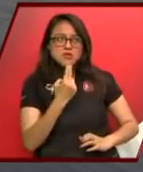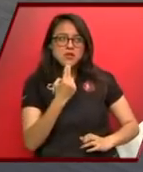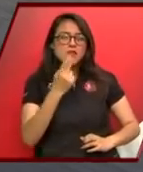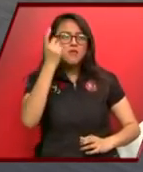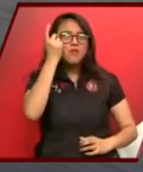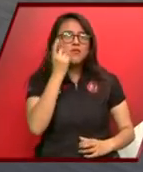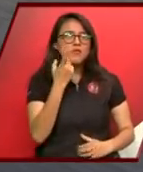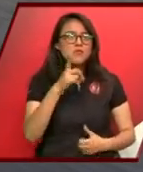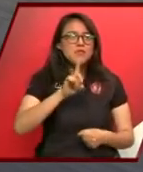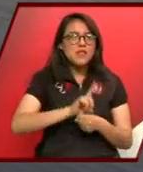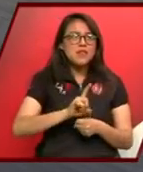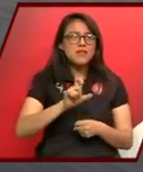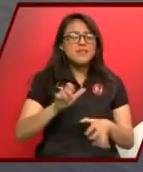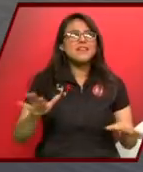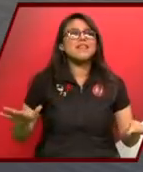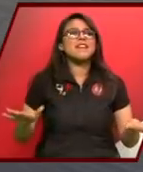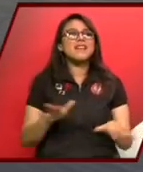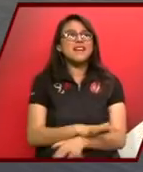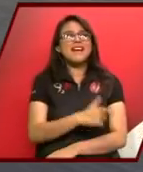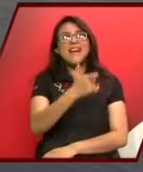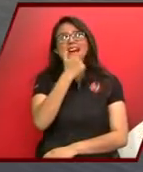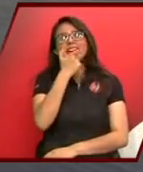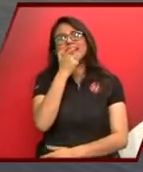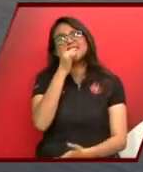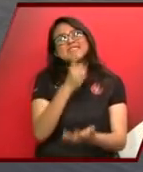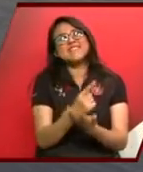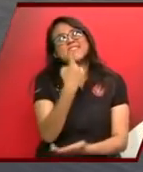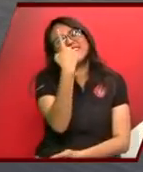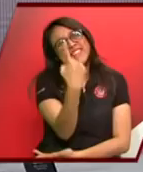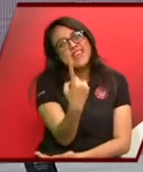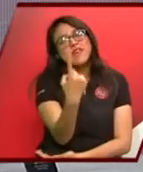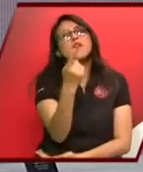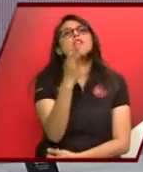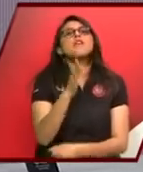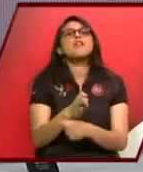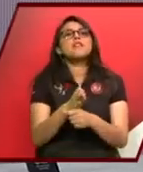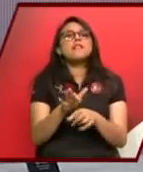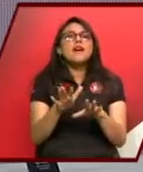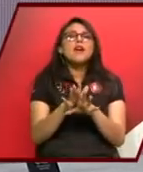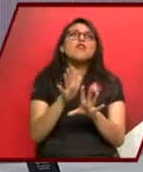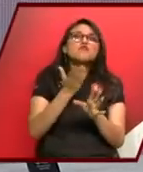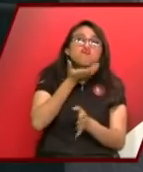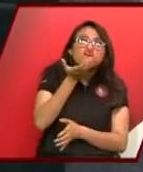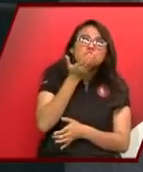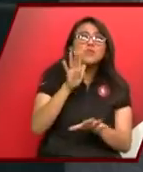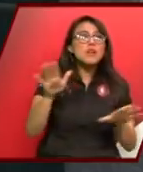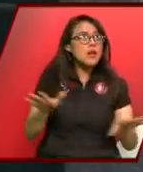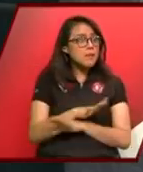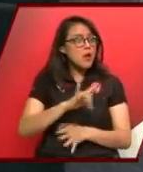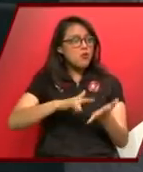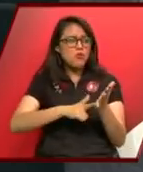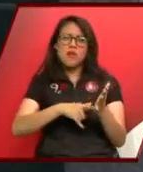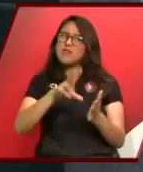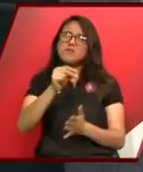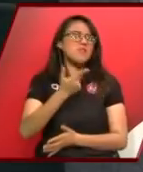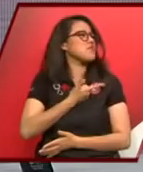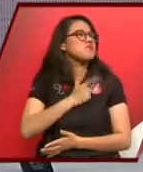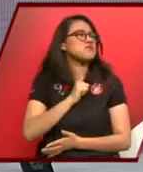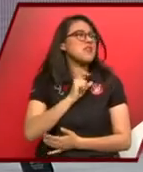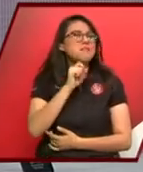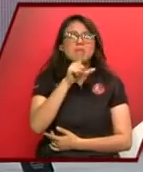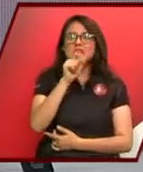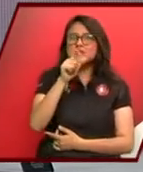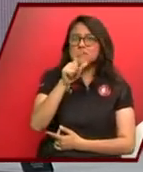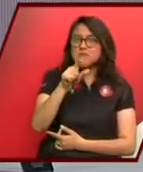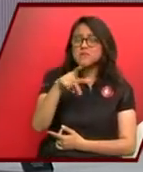más? Justo el día que cambia, nada. Ya, exactamente, ya. Yo apenas me estoy acostumbrando a este, ya me lo van a quitar, por favor. Así opinaba mi